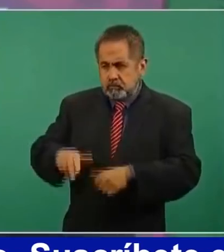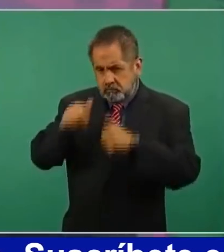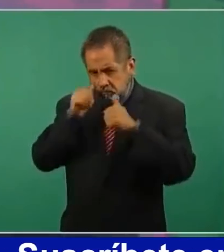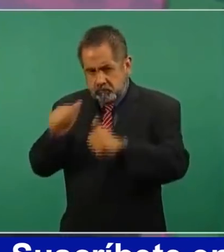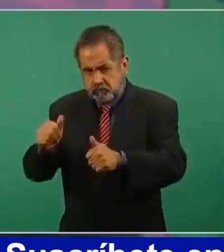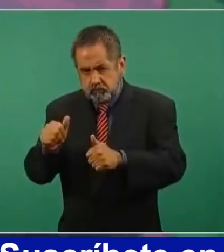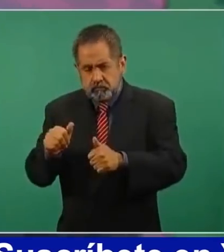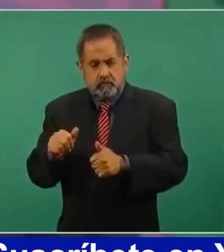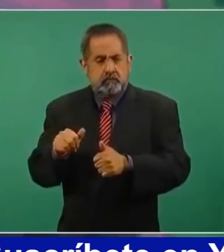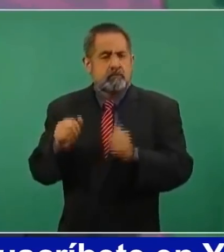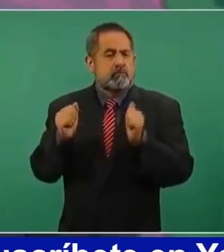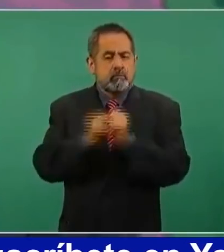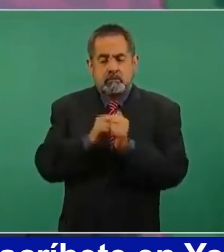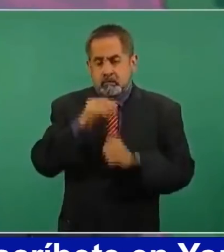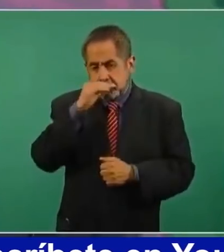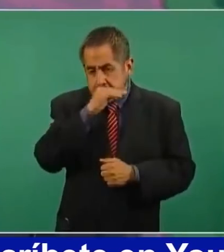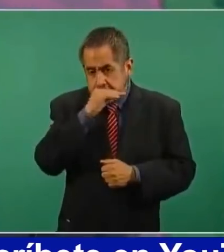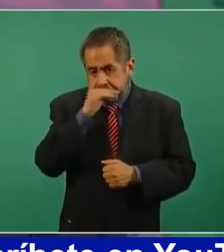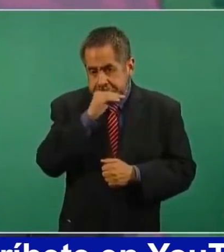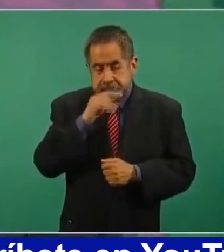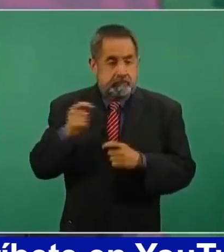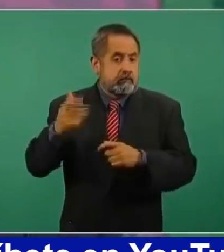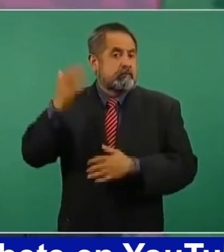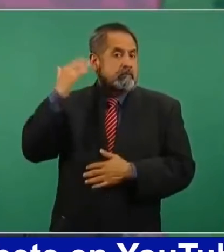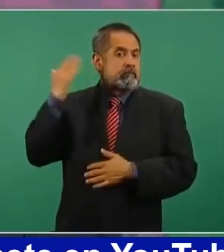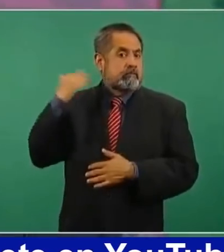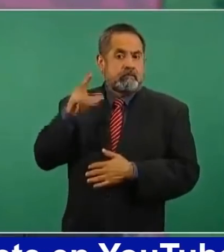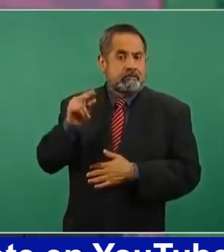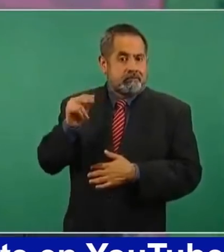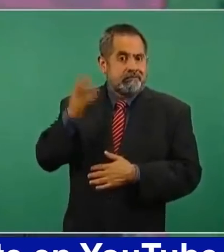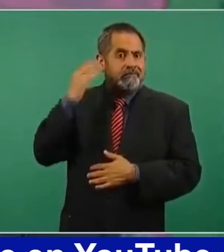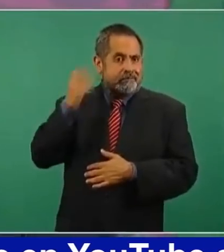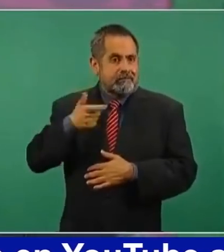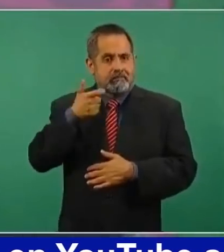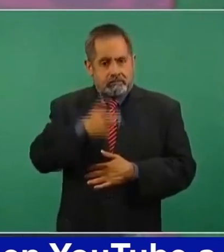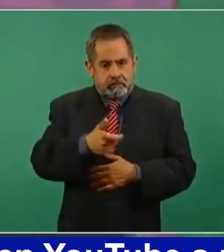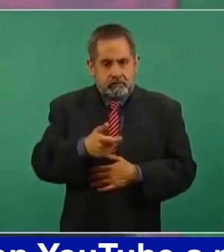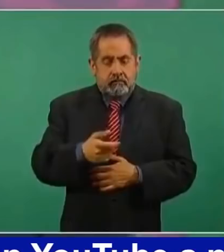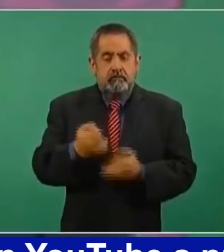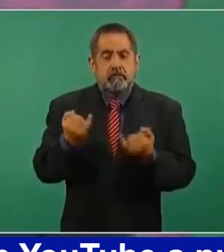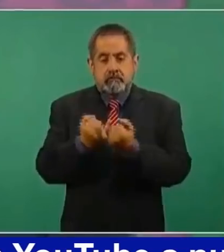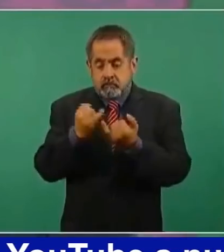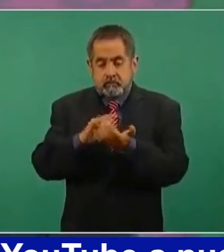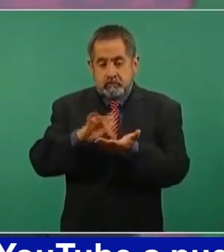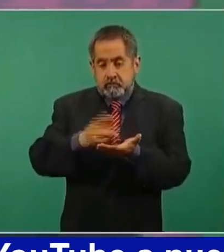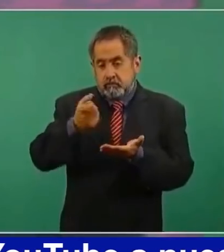La atención médica es gratuita, que no lo era, y los medicamentos también.